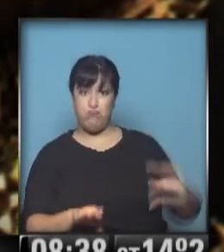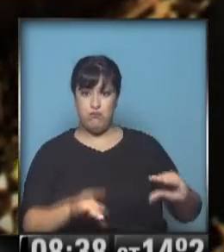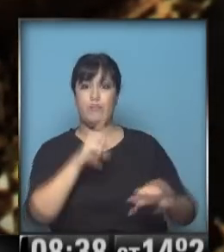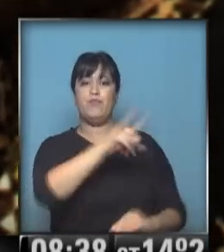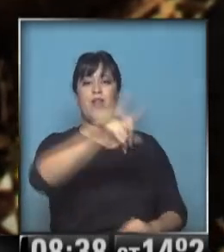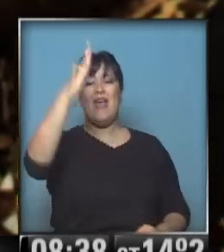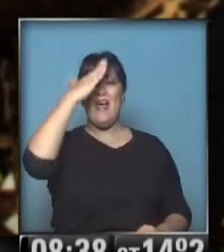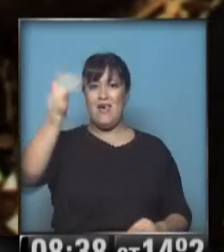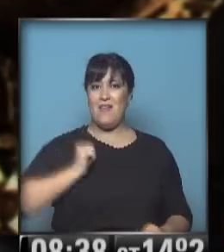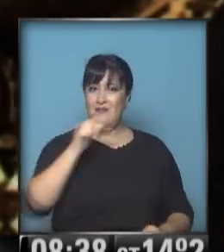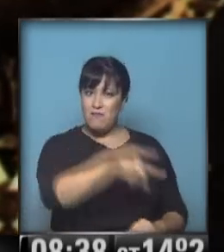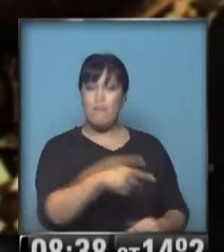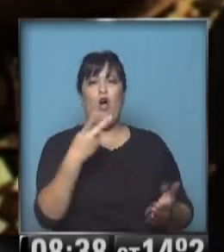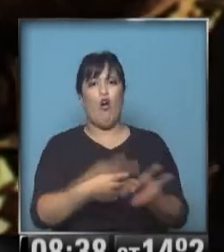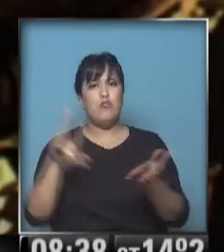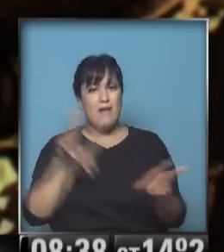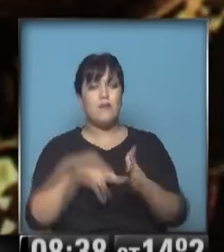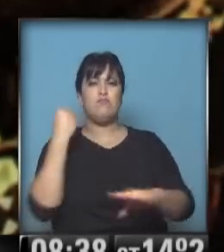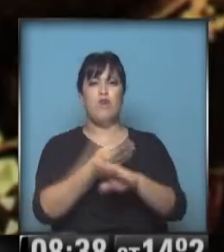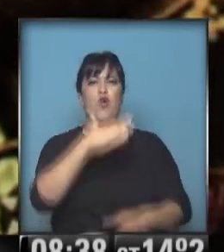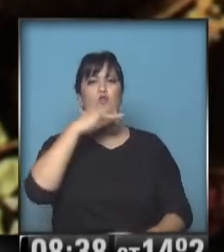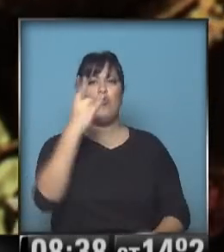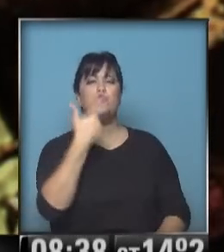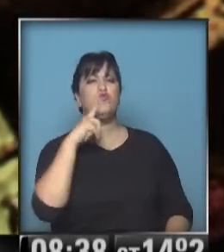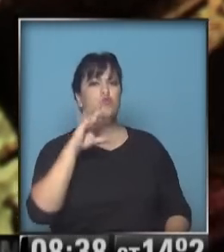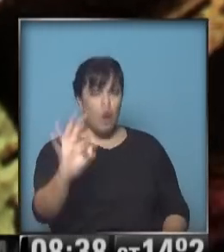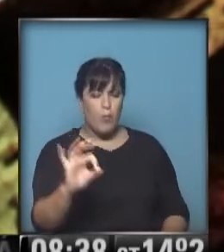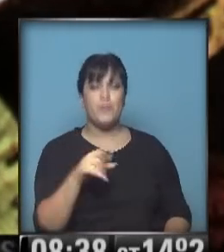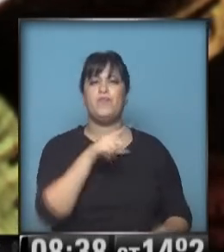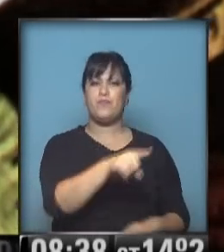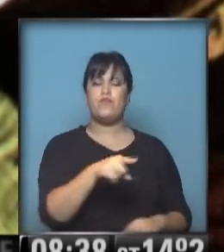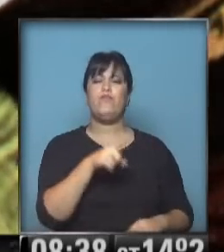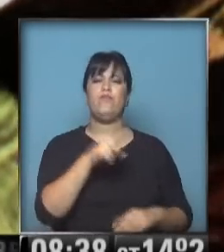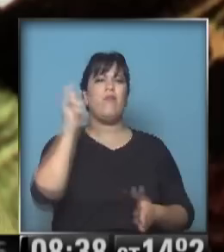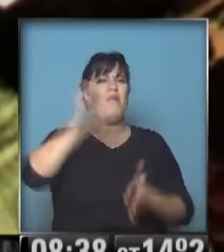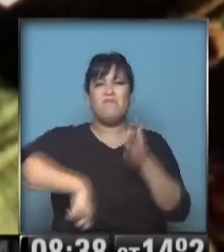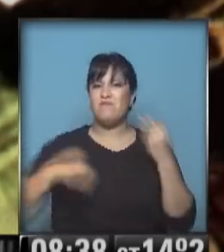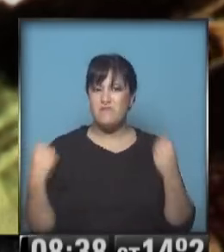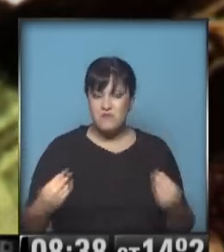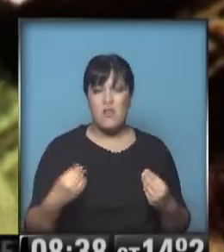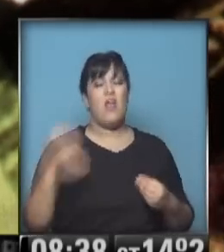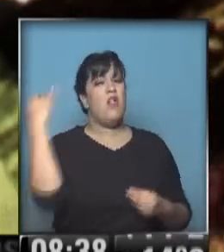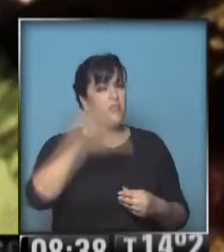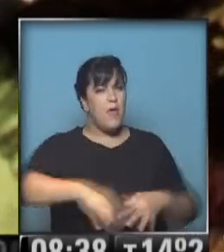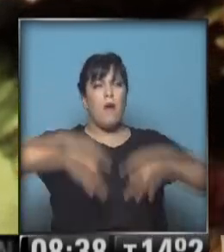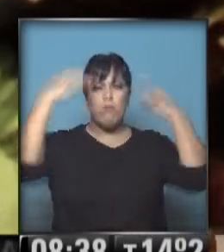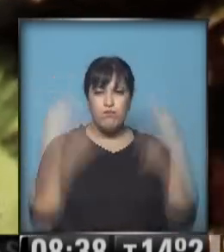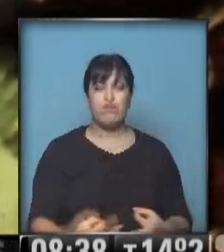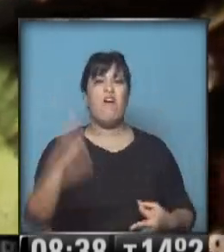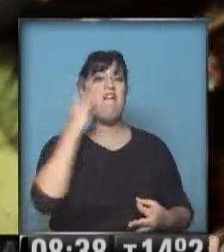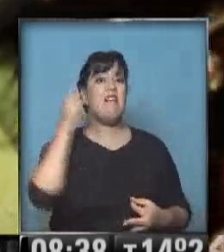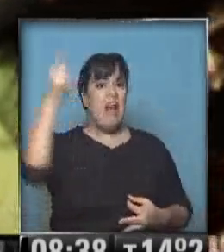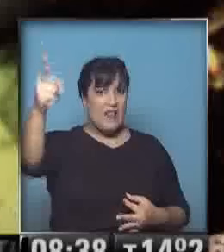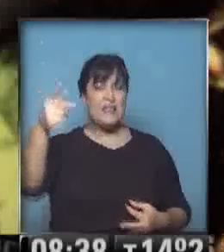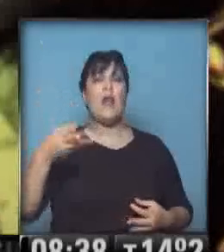Pedro justo vuelve a tomar créditos a través del pacto roca runan que consistía en el compromiso de Inglaterra a comprar